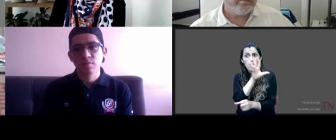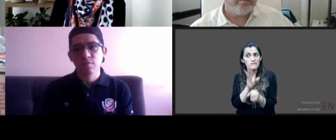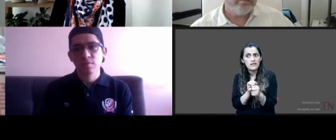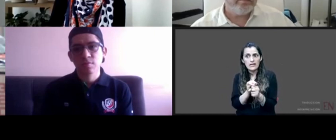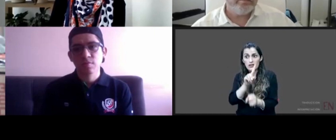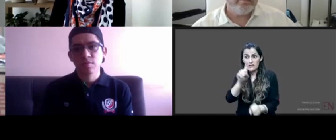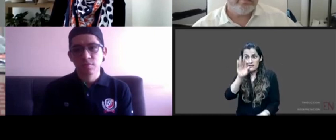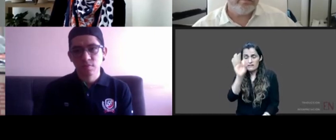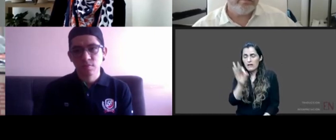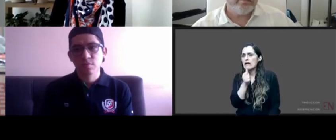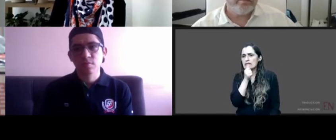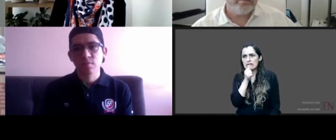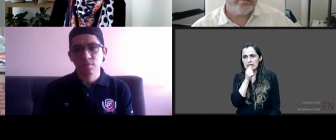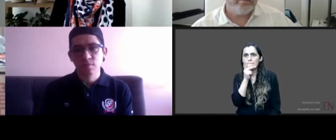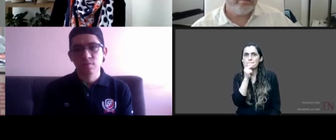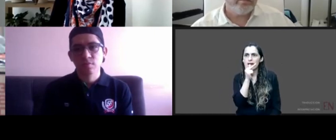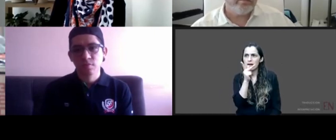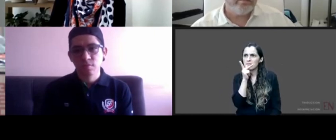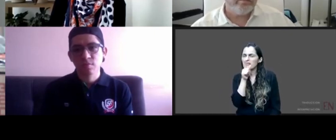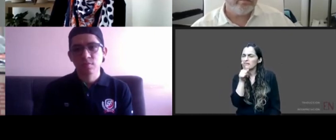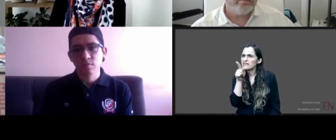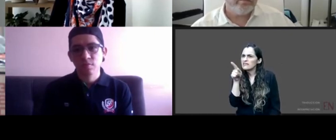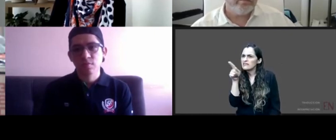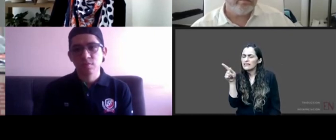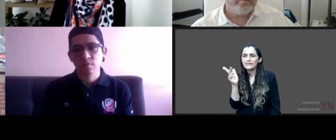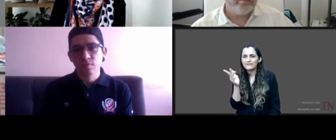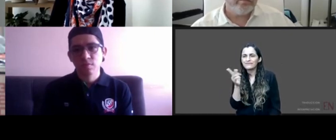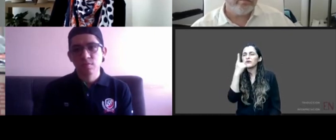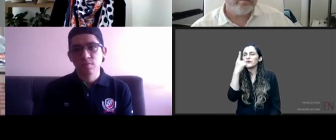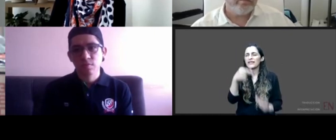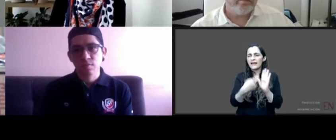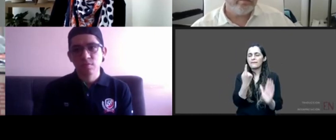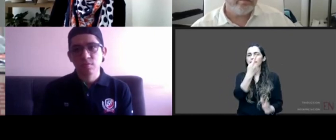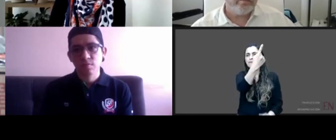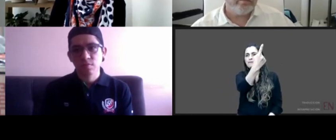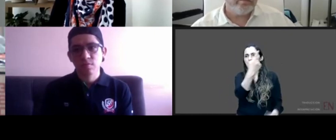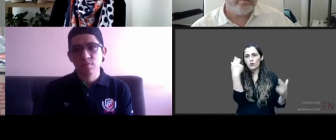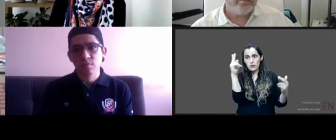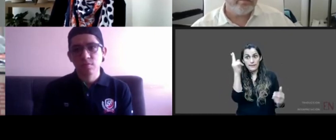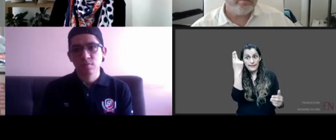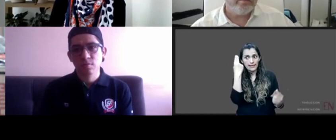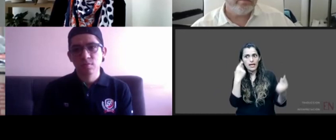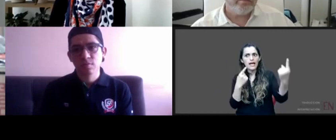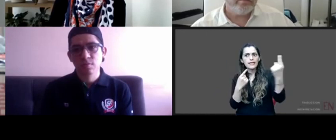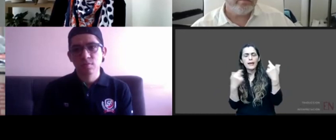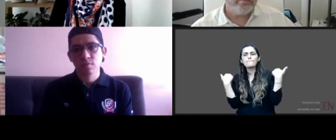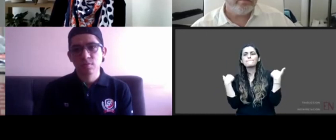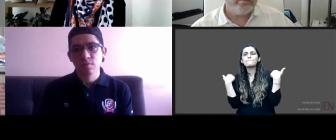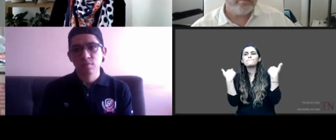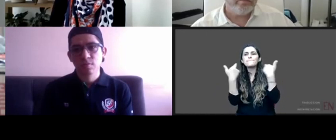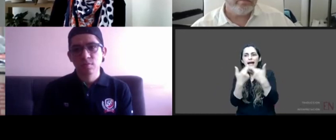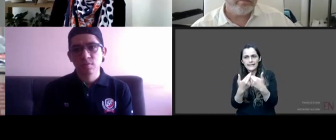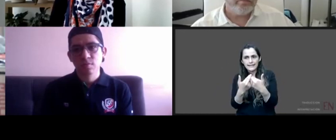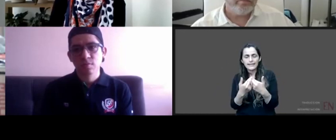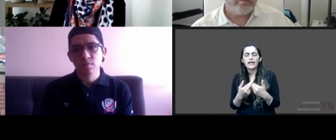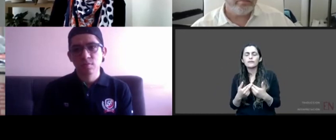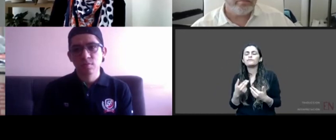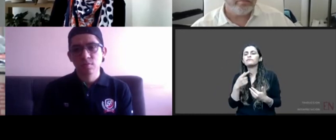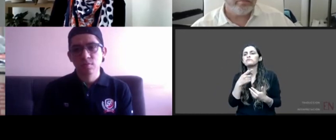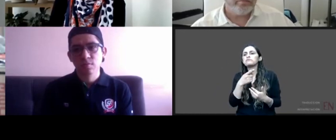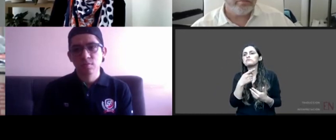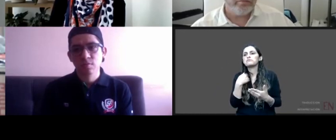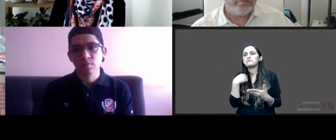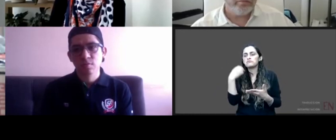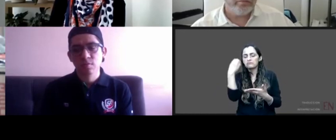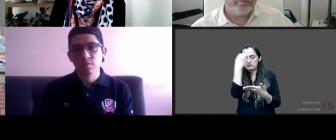mi profesora me dice, hoy no te reviso porque estoy de asueto. Entonces yo no entendía y